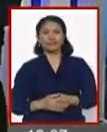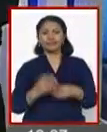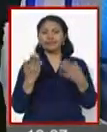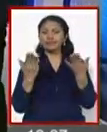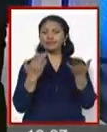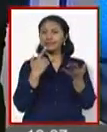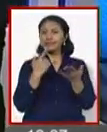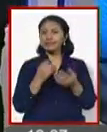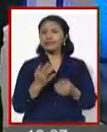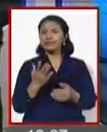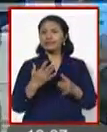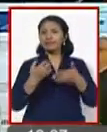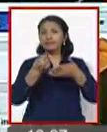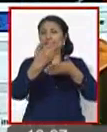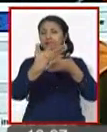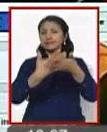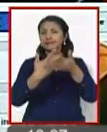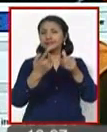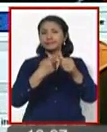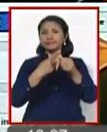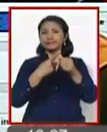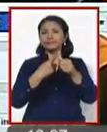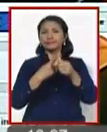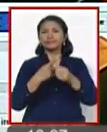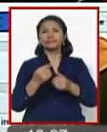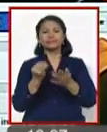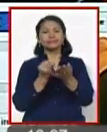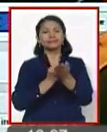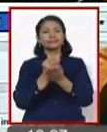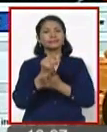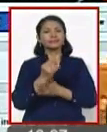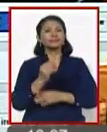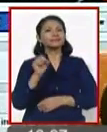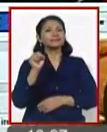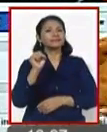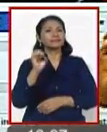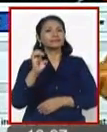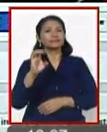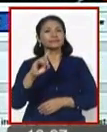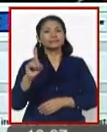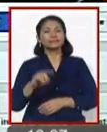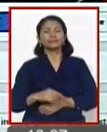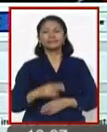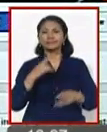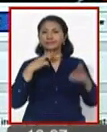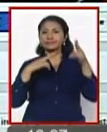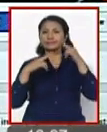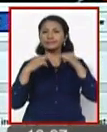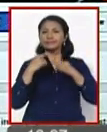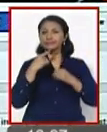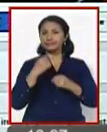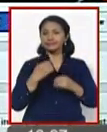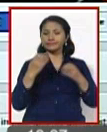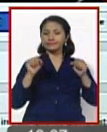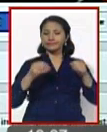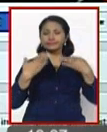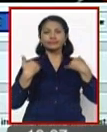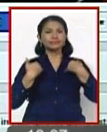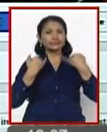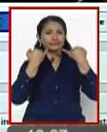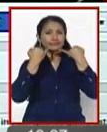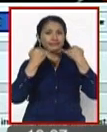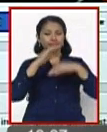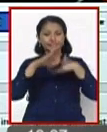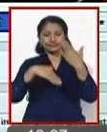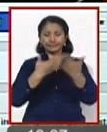usted, ahí está en la portada principal, ya aparece las redes sociales, Al Día Noticias SCZ, está la página principal para que usted pueda informarse de todas